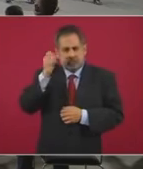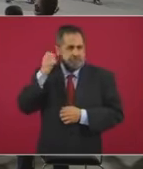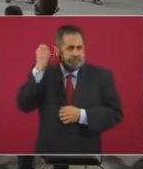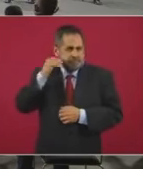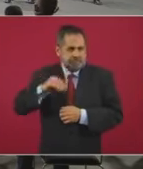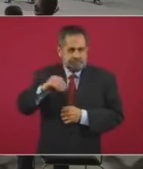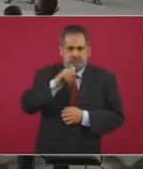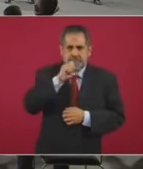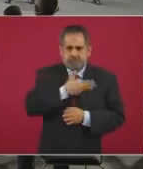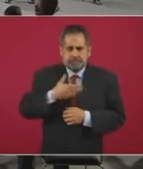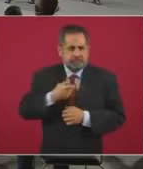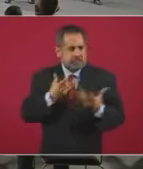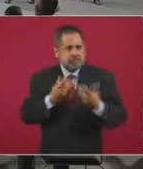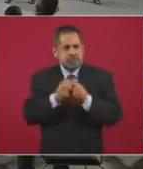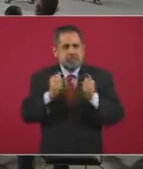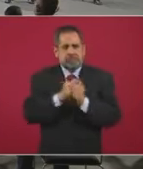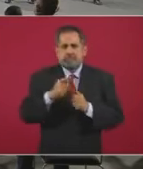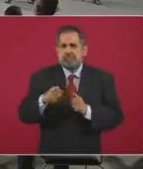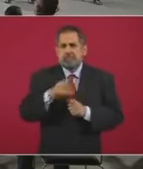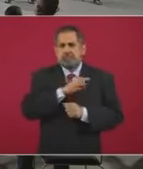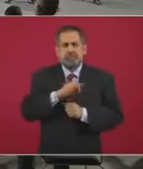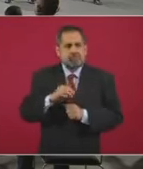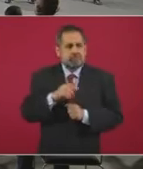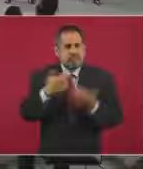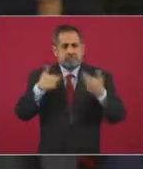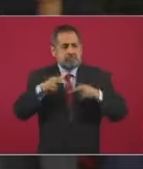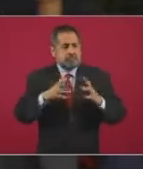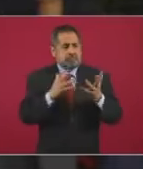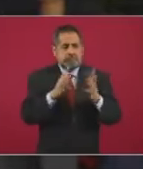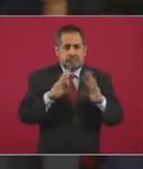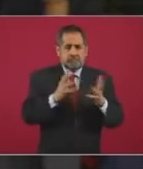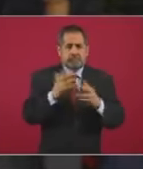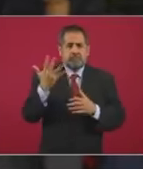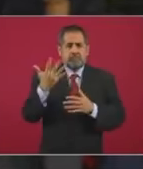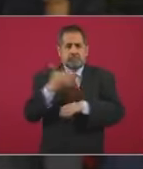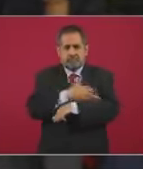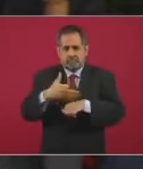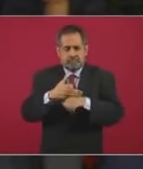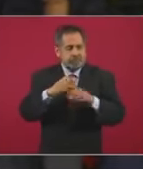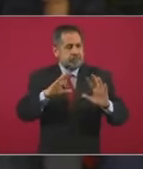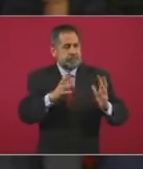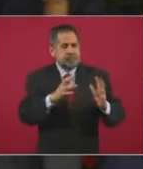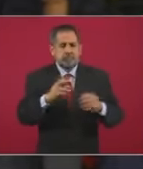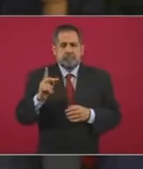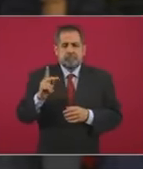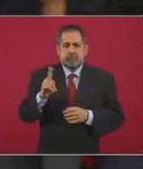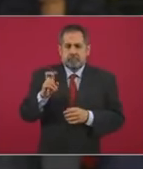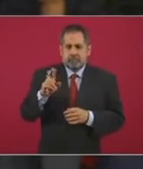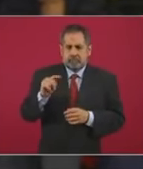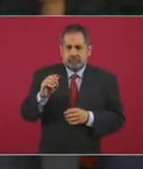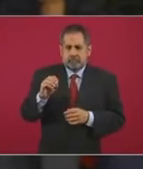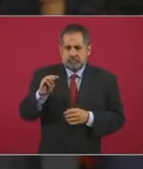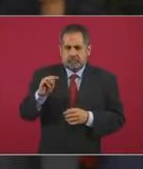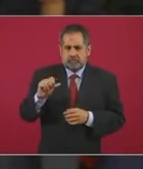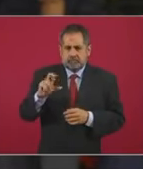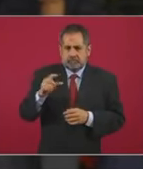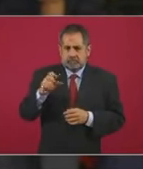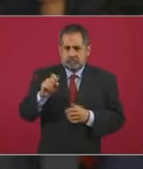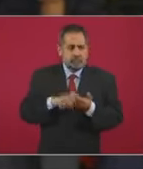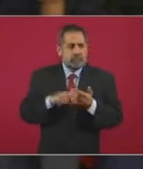como presidente se reunió con al menos representantes de 50 familias de Puerto Marqués que están esperando